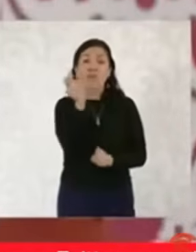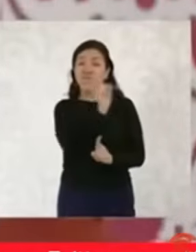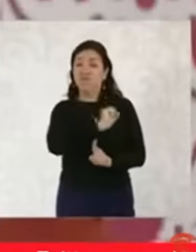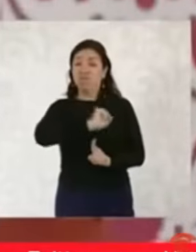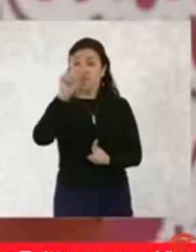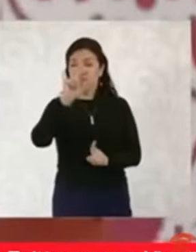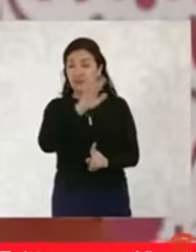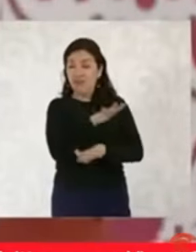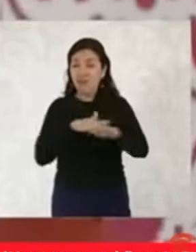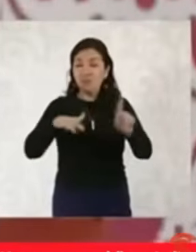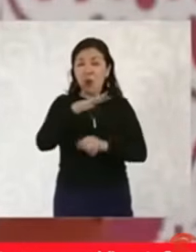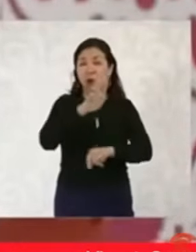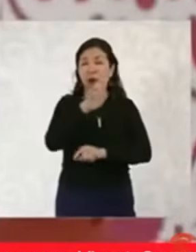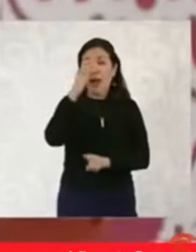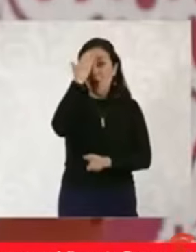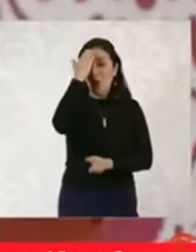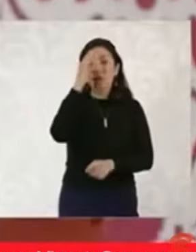ultrarrenombrado